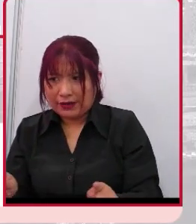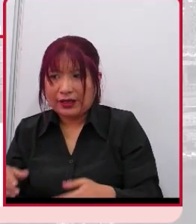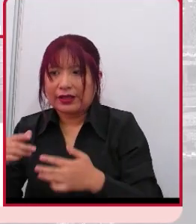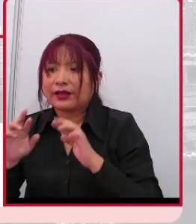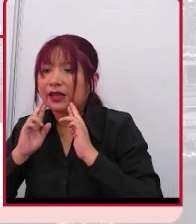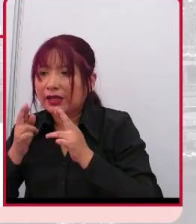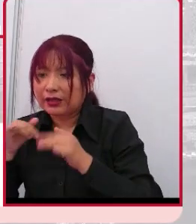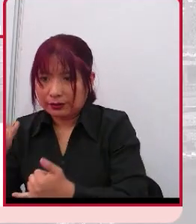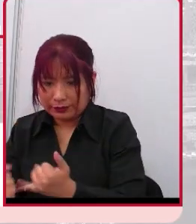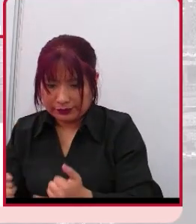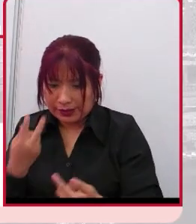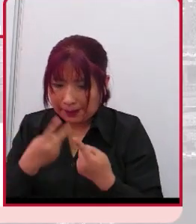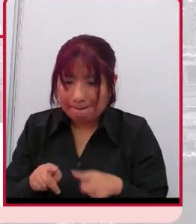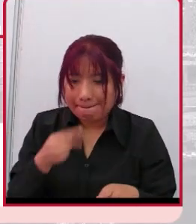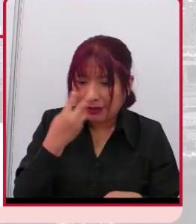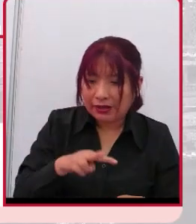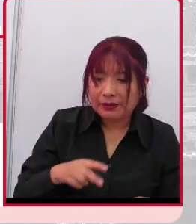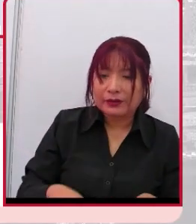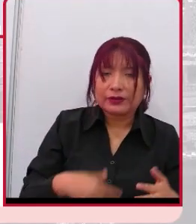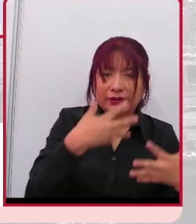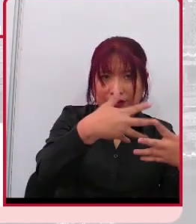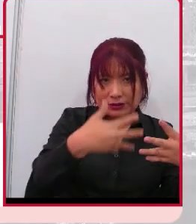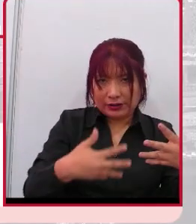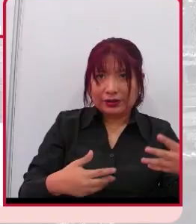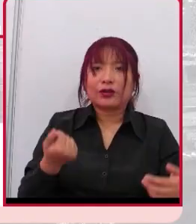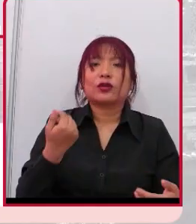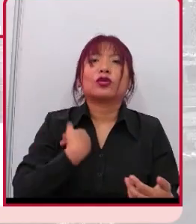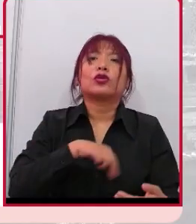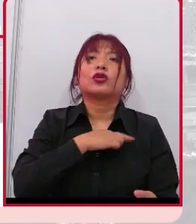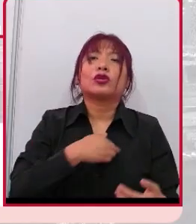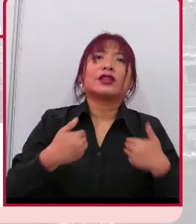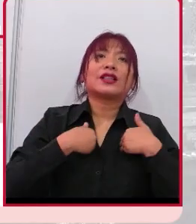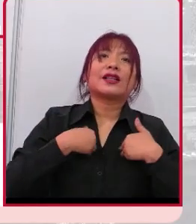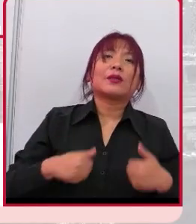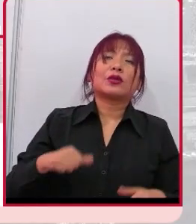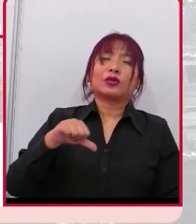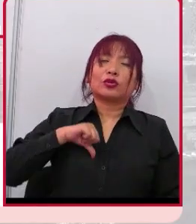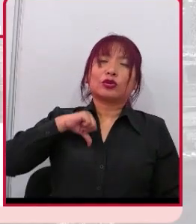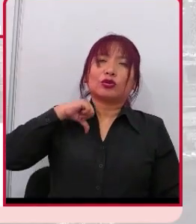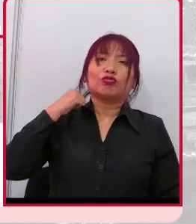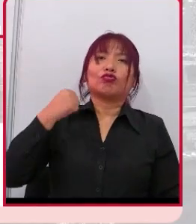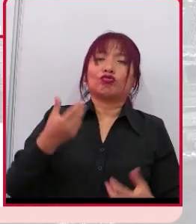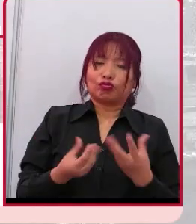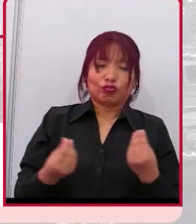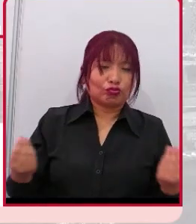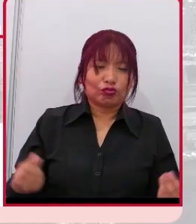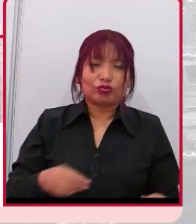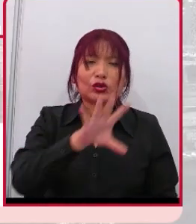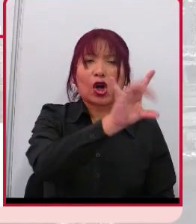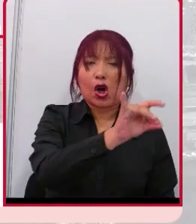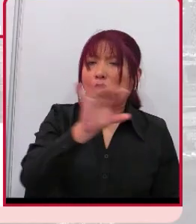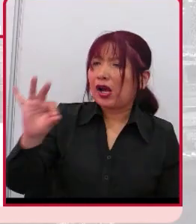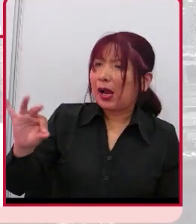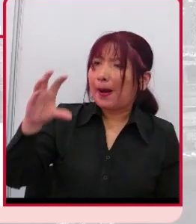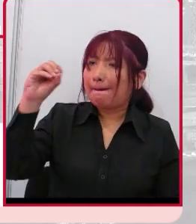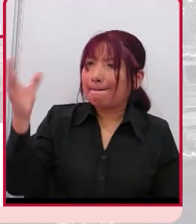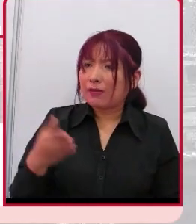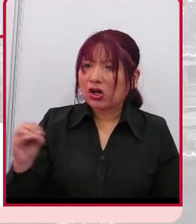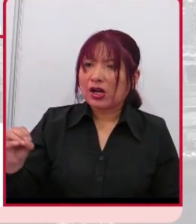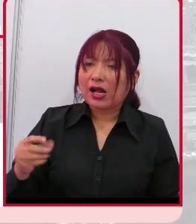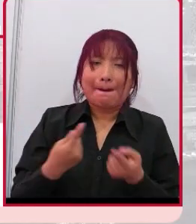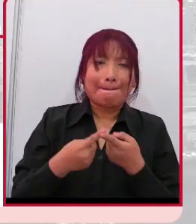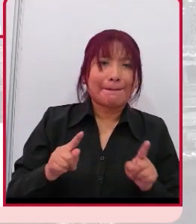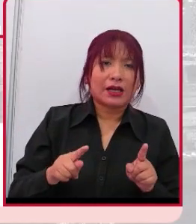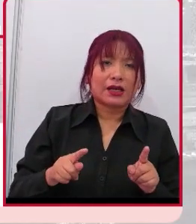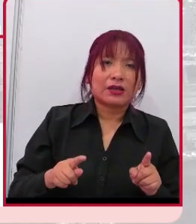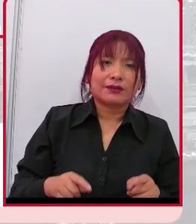Sin embargo, con este esquema del cual nosotros nos sentíamos orgullosos, que teníamos una recuperación de 89%, solamente nos dieron